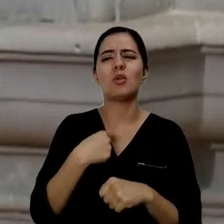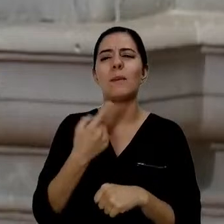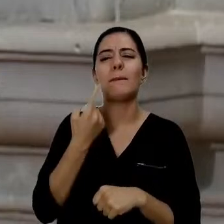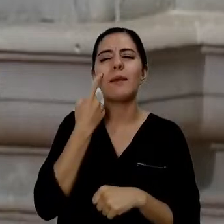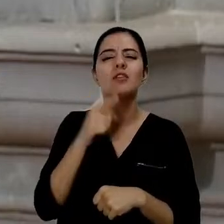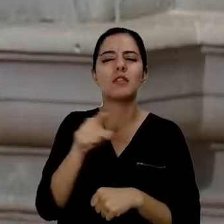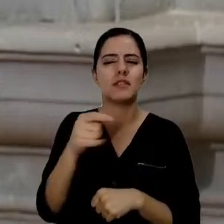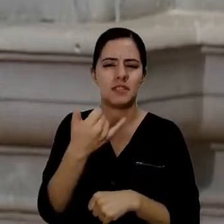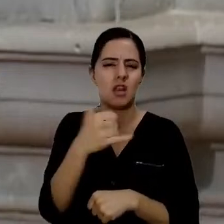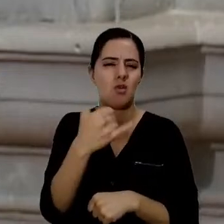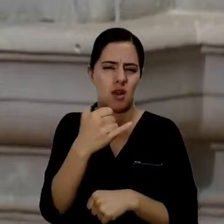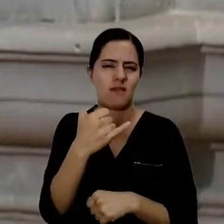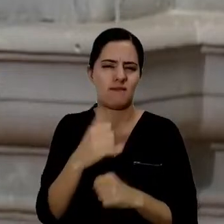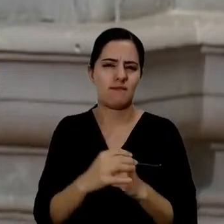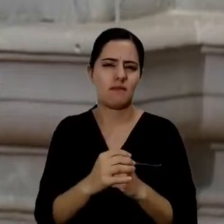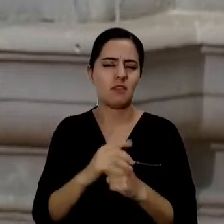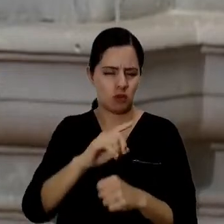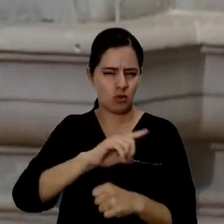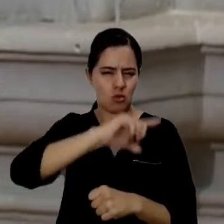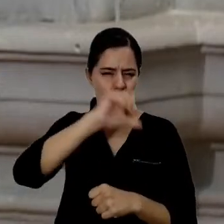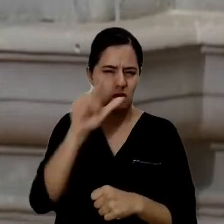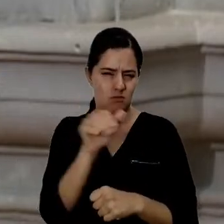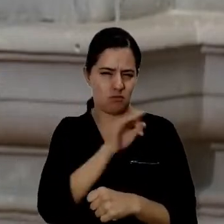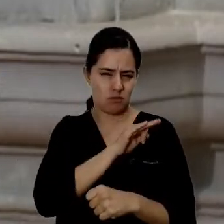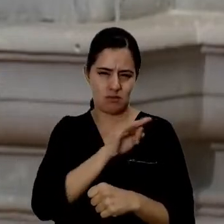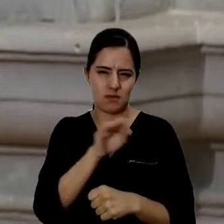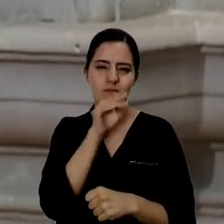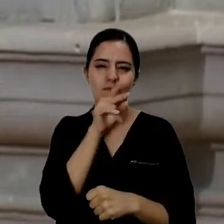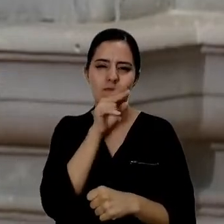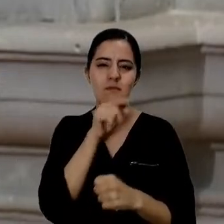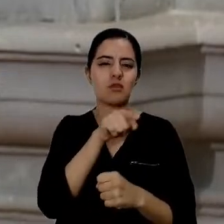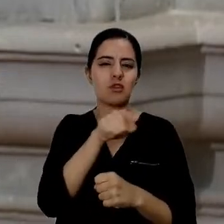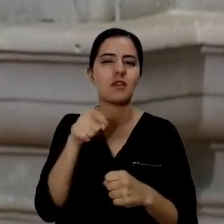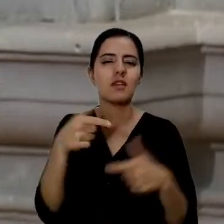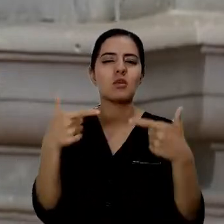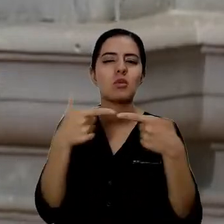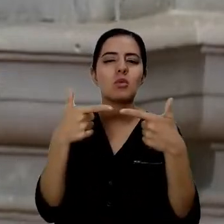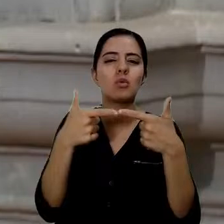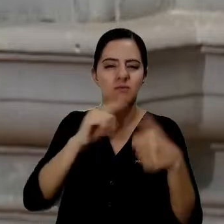no al ratito, con toda calma. Googleen.